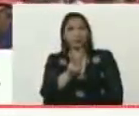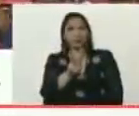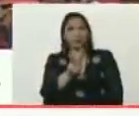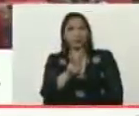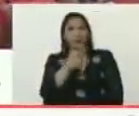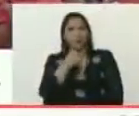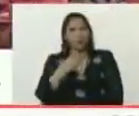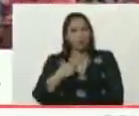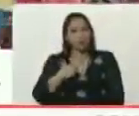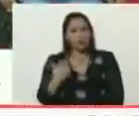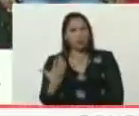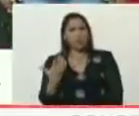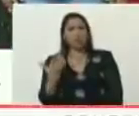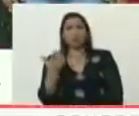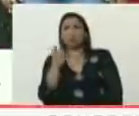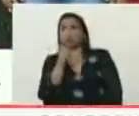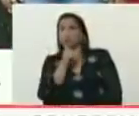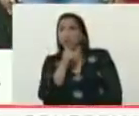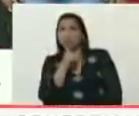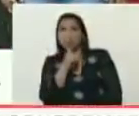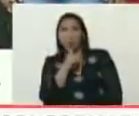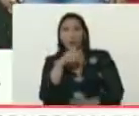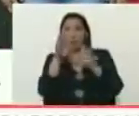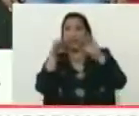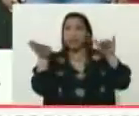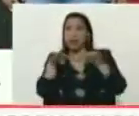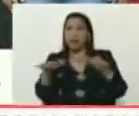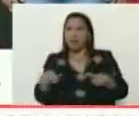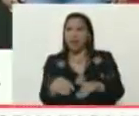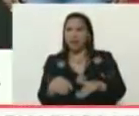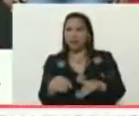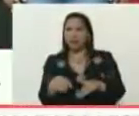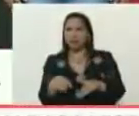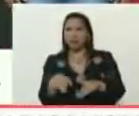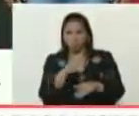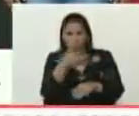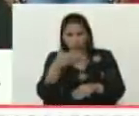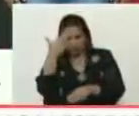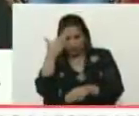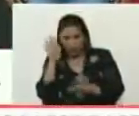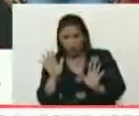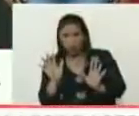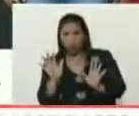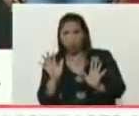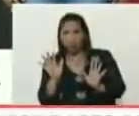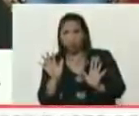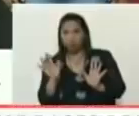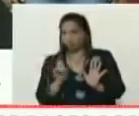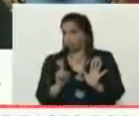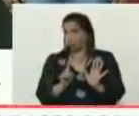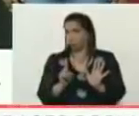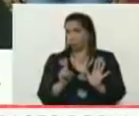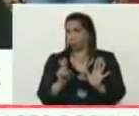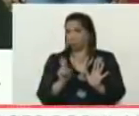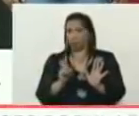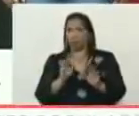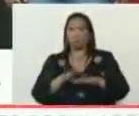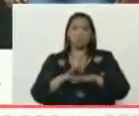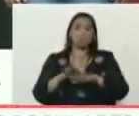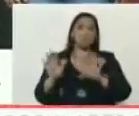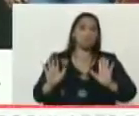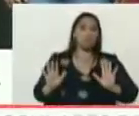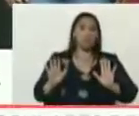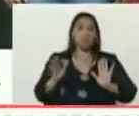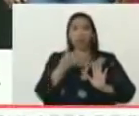Nos dicen que no va a haber navidades. ¿Ustedes se enteraron? No, que no va a haber Navidades.